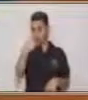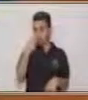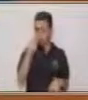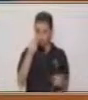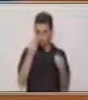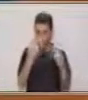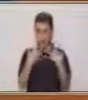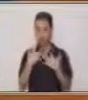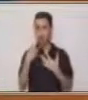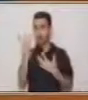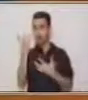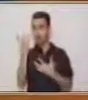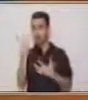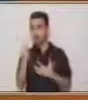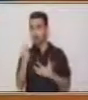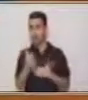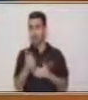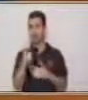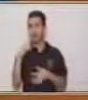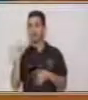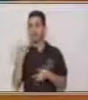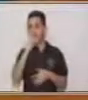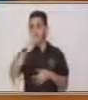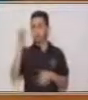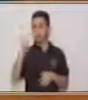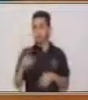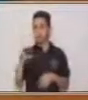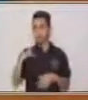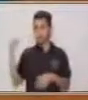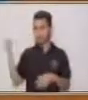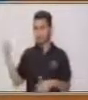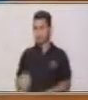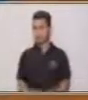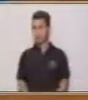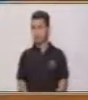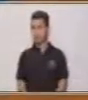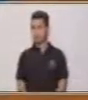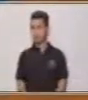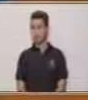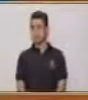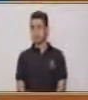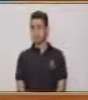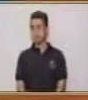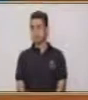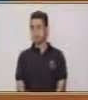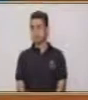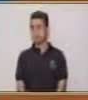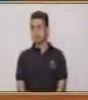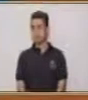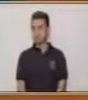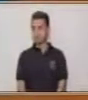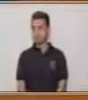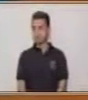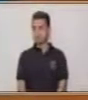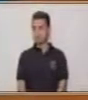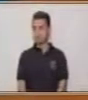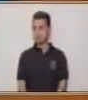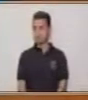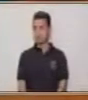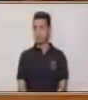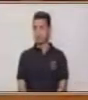hacer es contar y escribir qué porcentaje estamos representando. Entonces nos vamos con la número 1 y tenemos